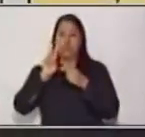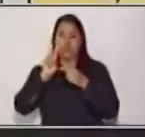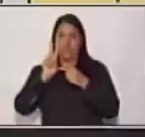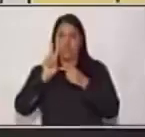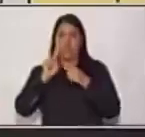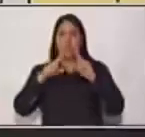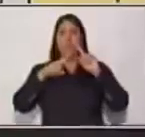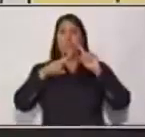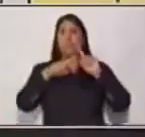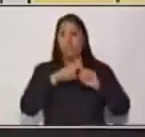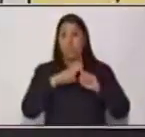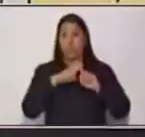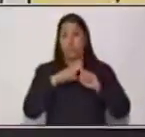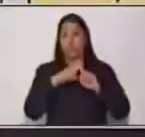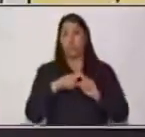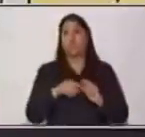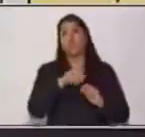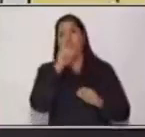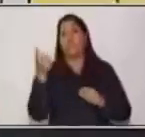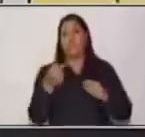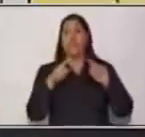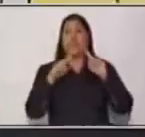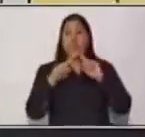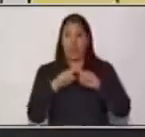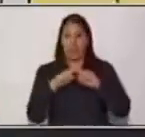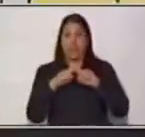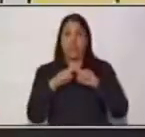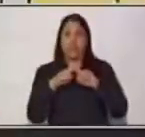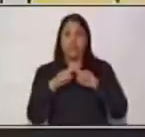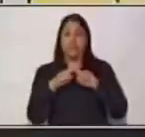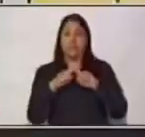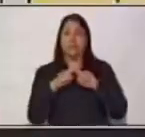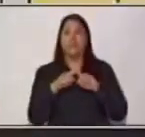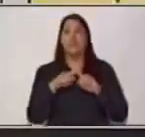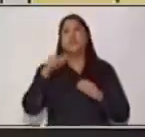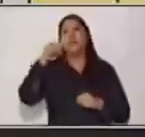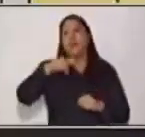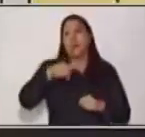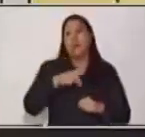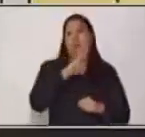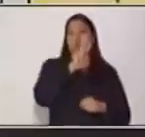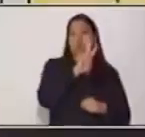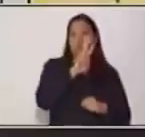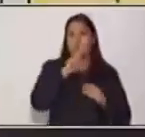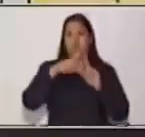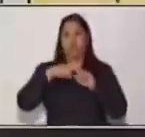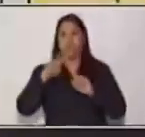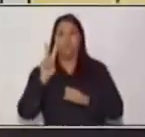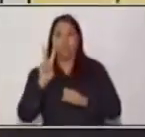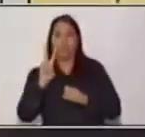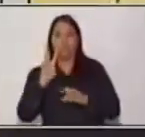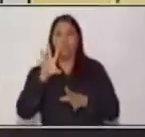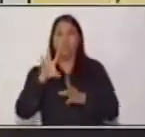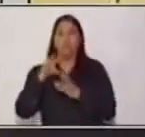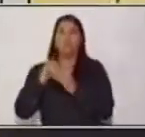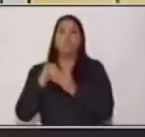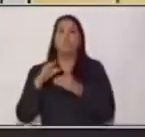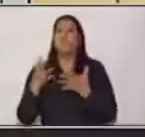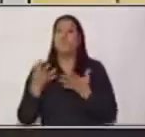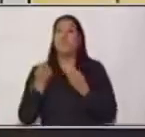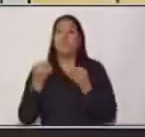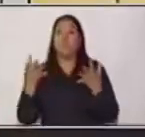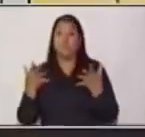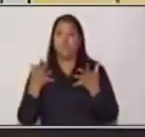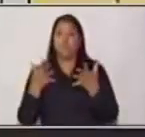por la x. En este caso 2 por 2 es mi